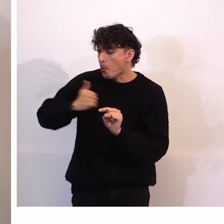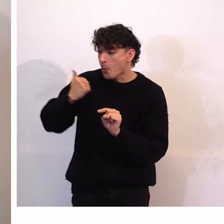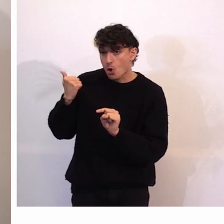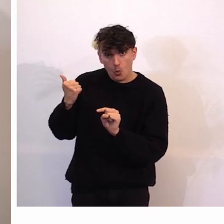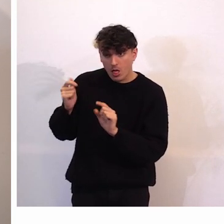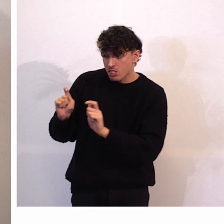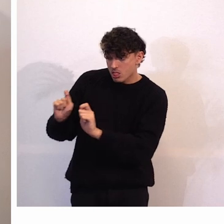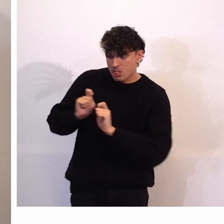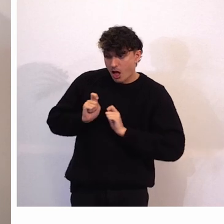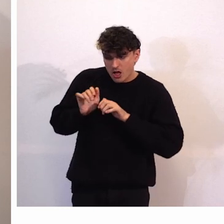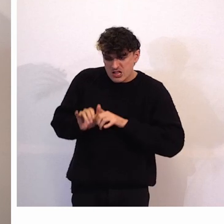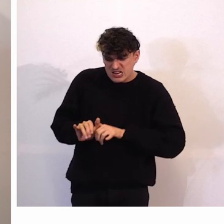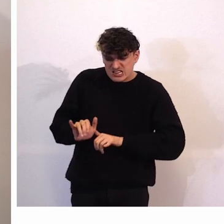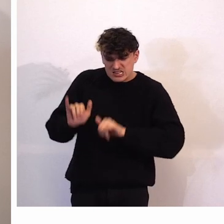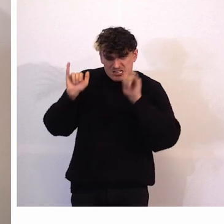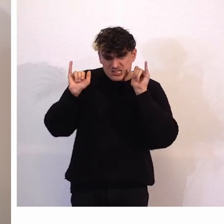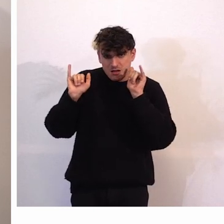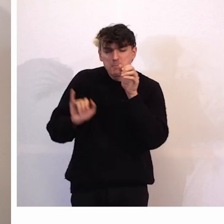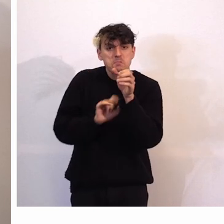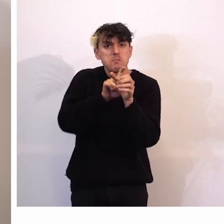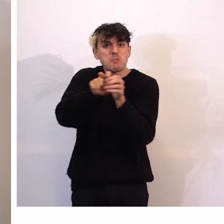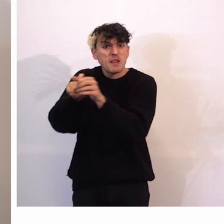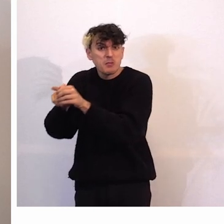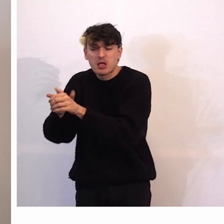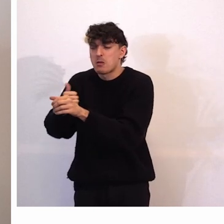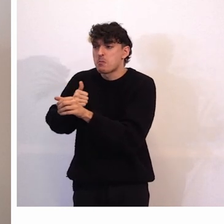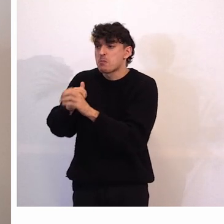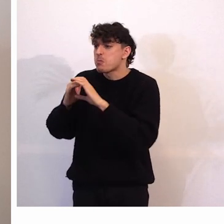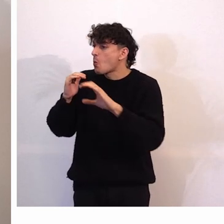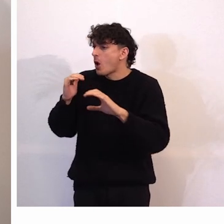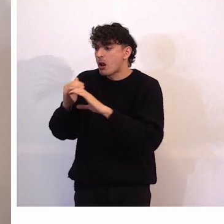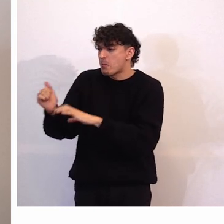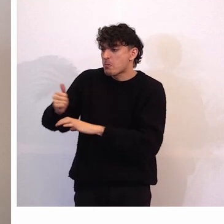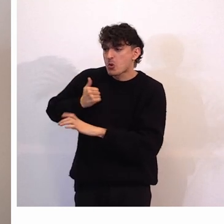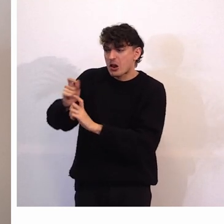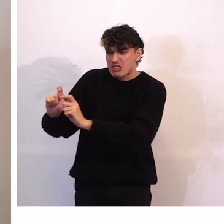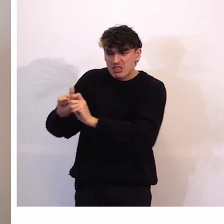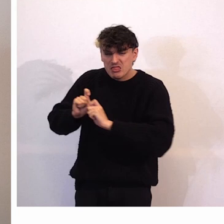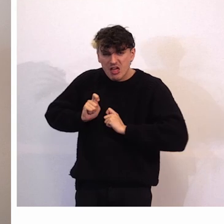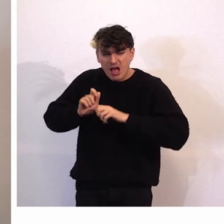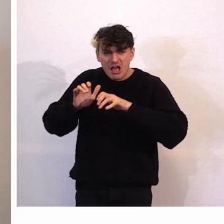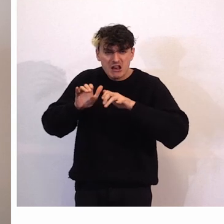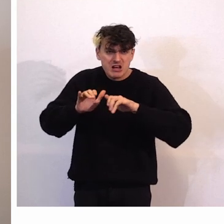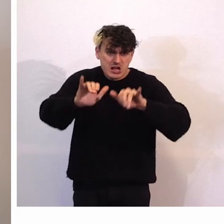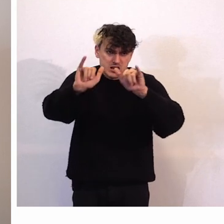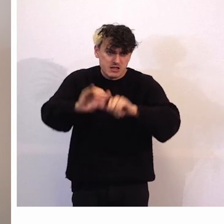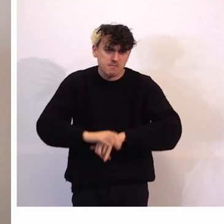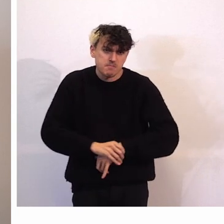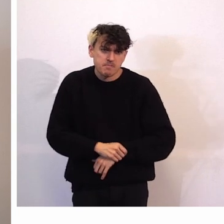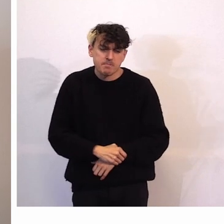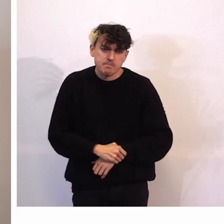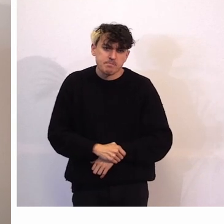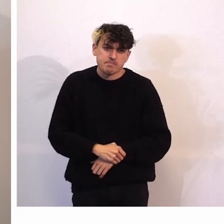las personas con discapacidad de participar en igualdad de condiciones que las demás